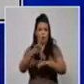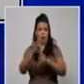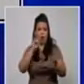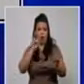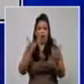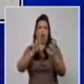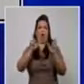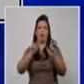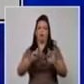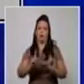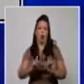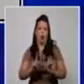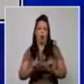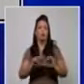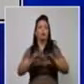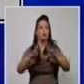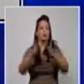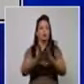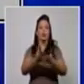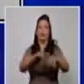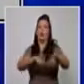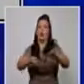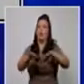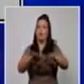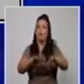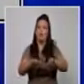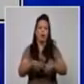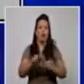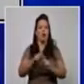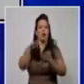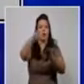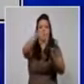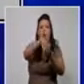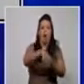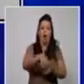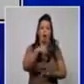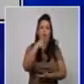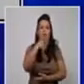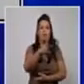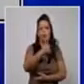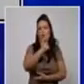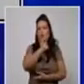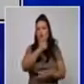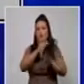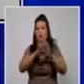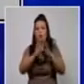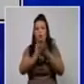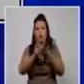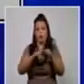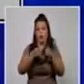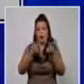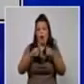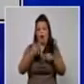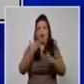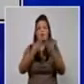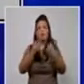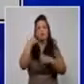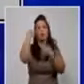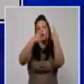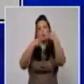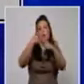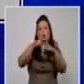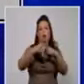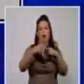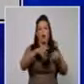de alojamiento. Entonces se prepara. Bueno, ¿y para qué hacen eso? No, lo hacemos para poder trazar el trabajo. Y de todas